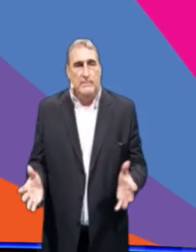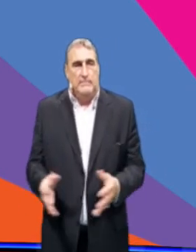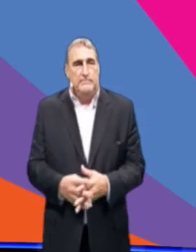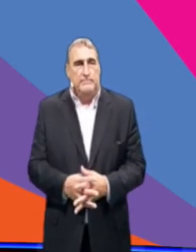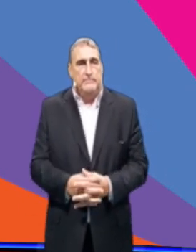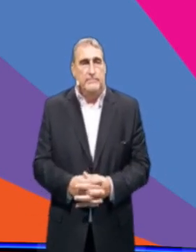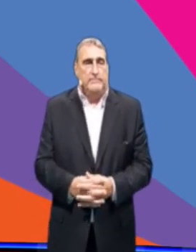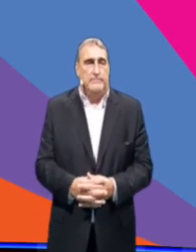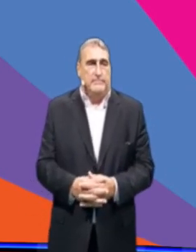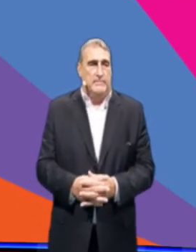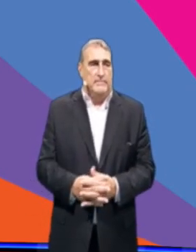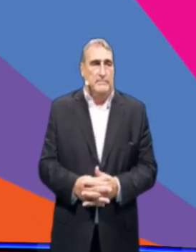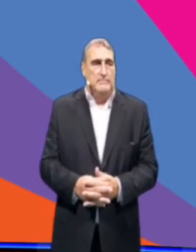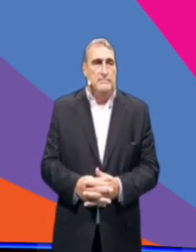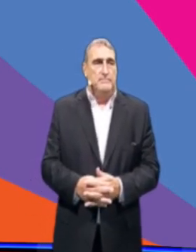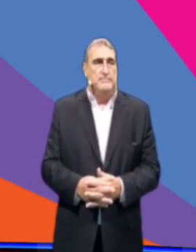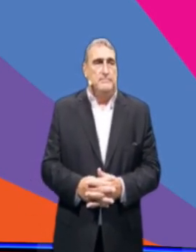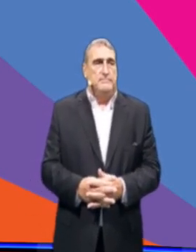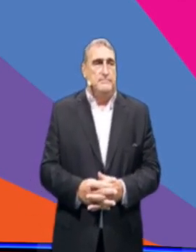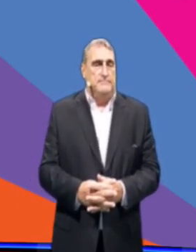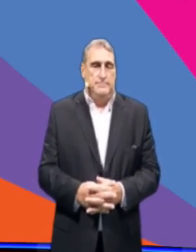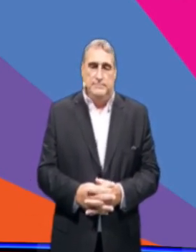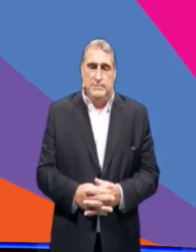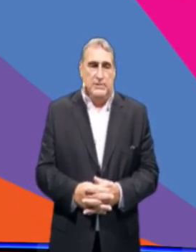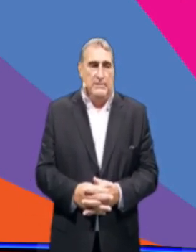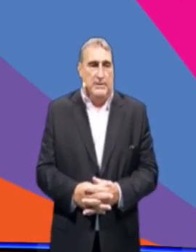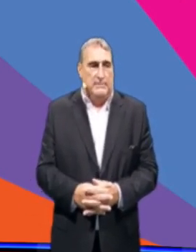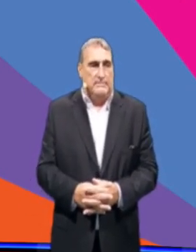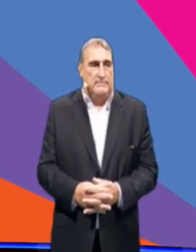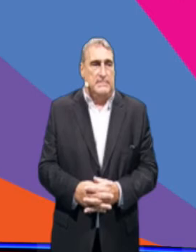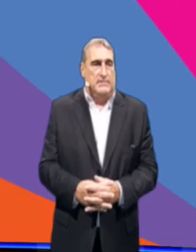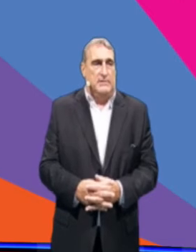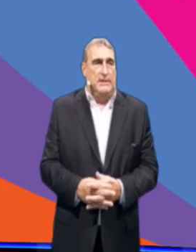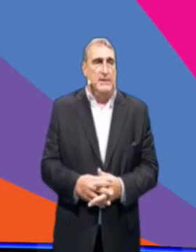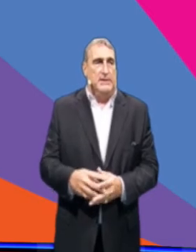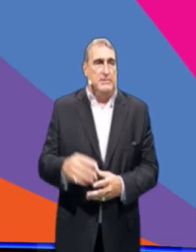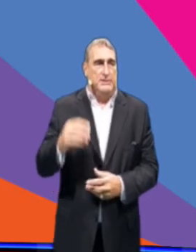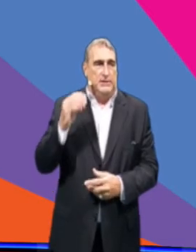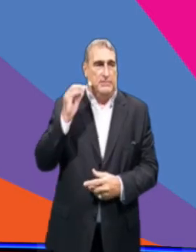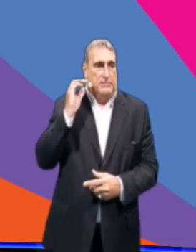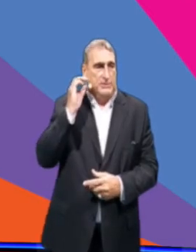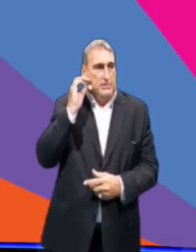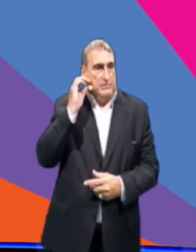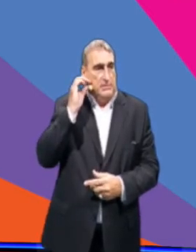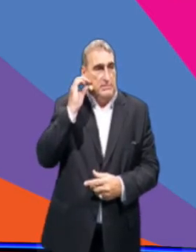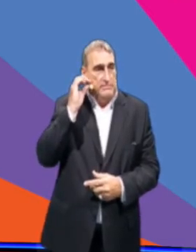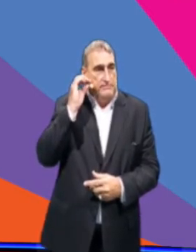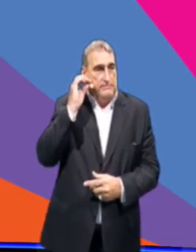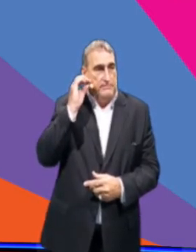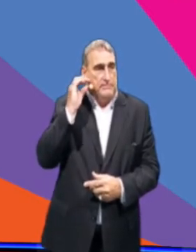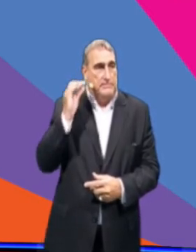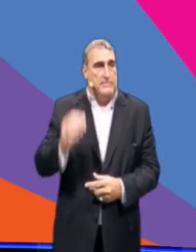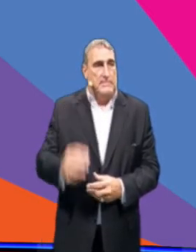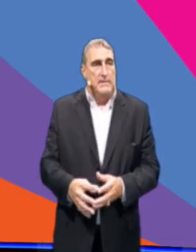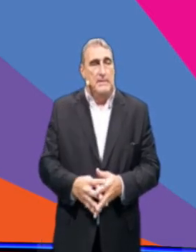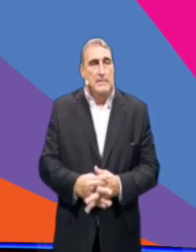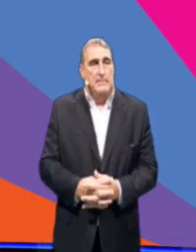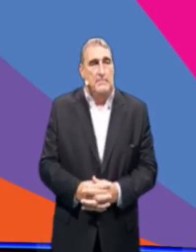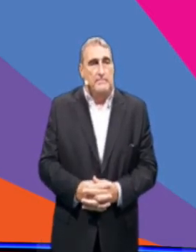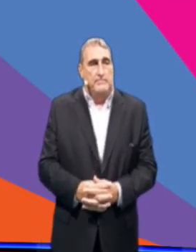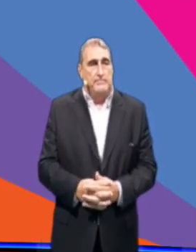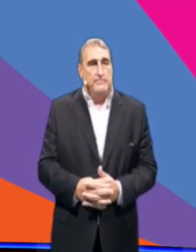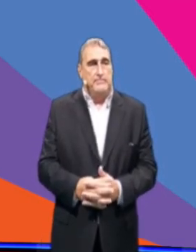me parece, elementos económicos como para apoyar su Totalmente, campaña. totalmente, coincido, Porque ahí tiene coincido. otra pregunta.